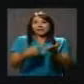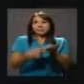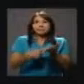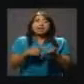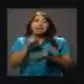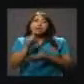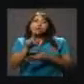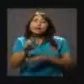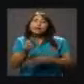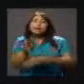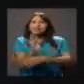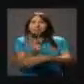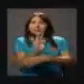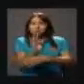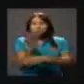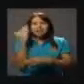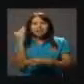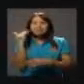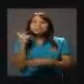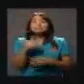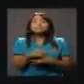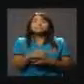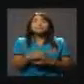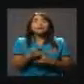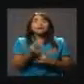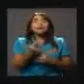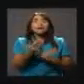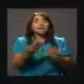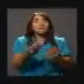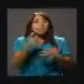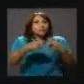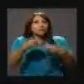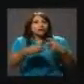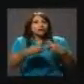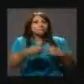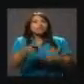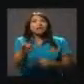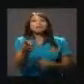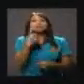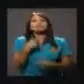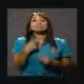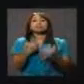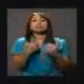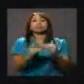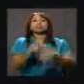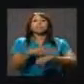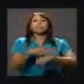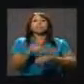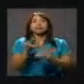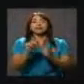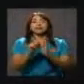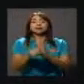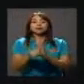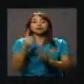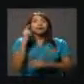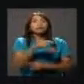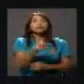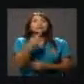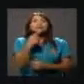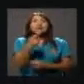televisoras cuando nos dicen tienen 30 segundos para que ustedes digan lo que quieran yo les dije costarricenses